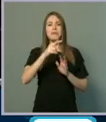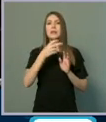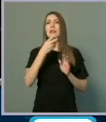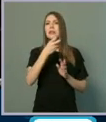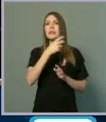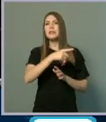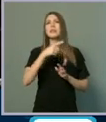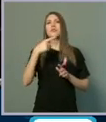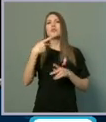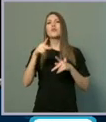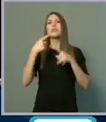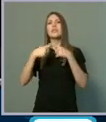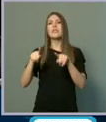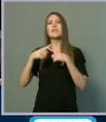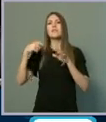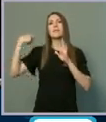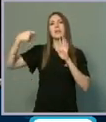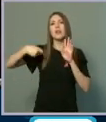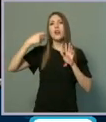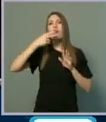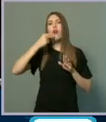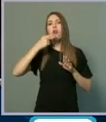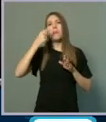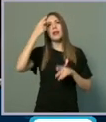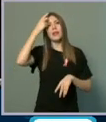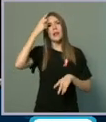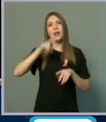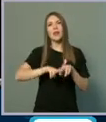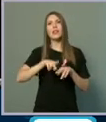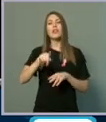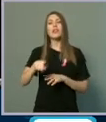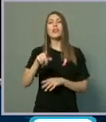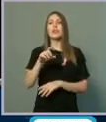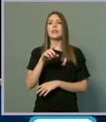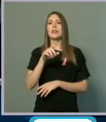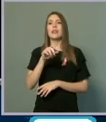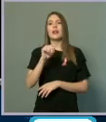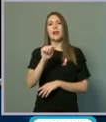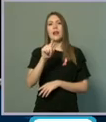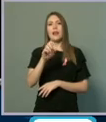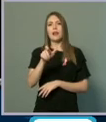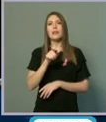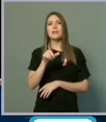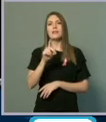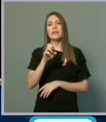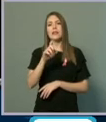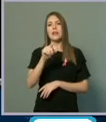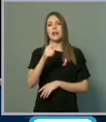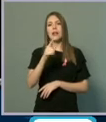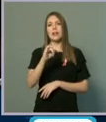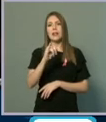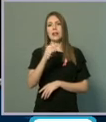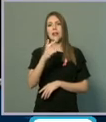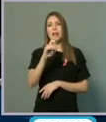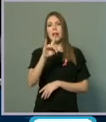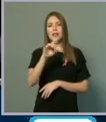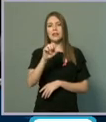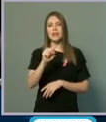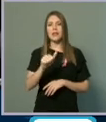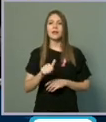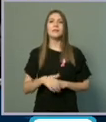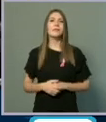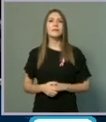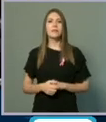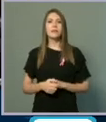Iglesia. Oye, esta serie de este policía, ¿cómo se llama? Torrente. Torrente. No, Torrente es de Santiago Segura. ¿Pero son como amigos? Son muy amigos. Sí,